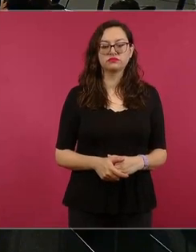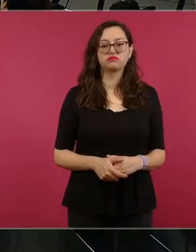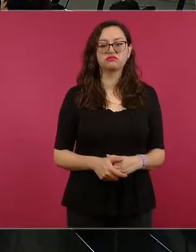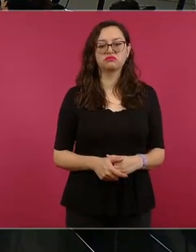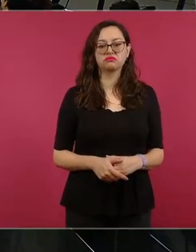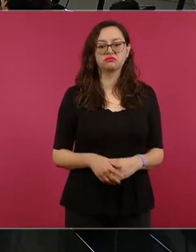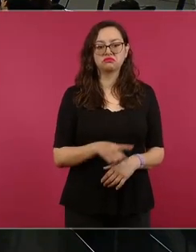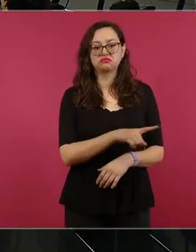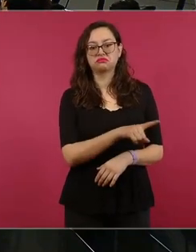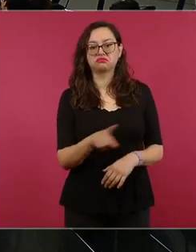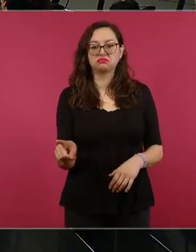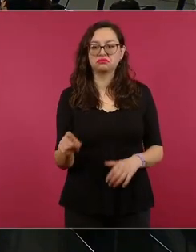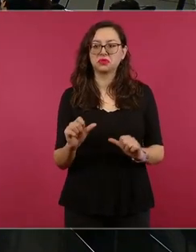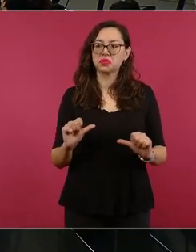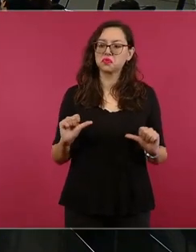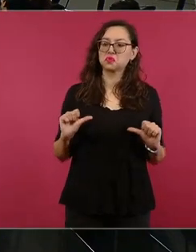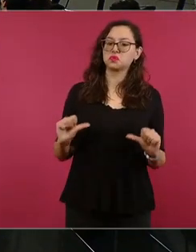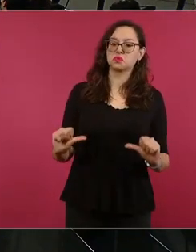impunidad,